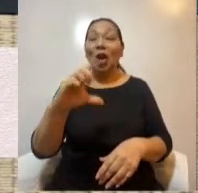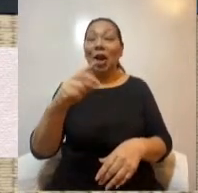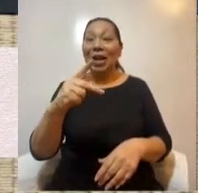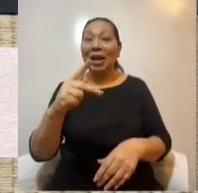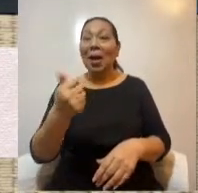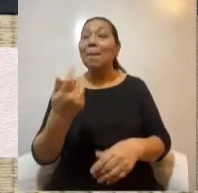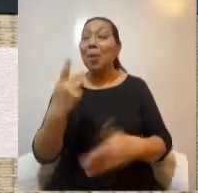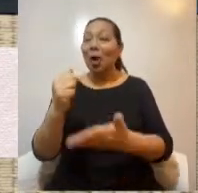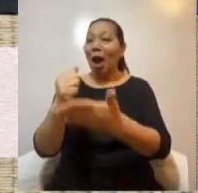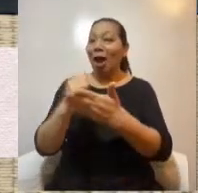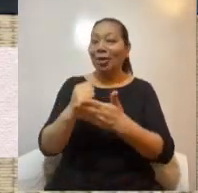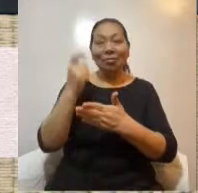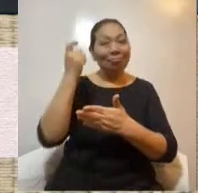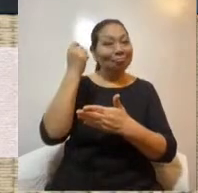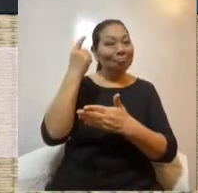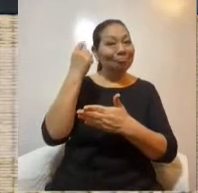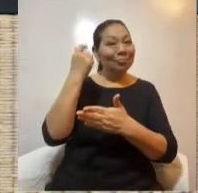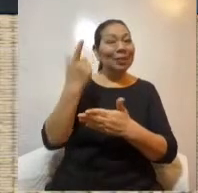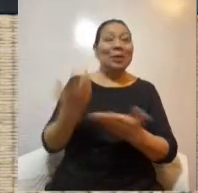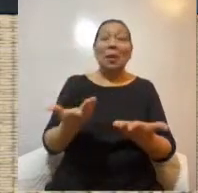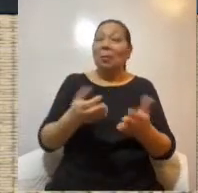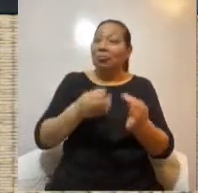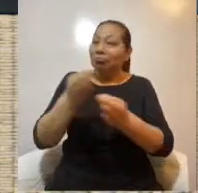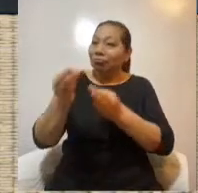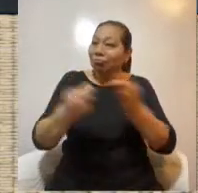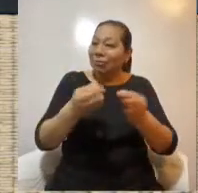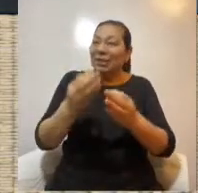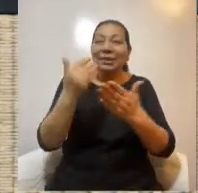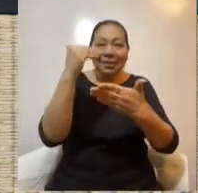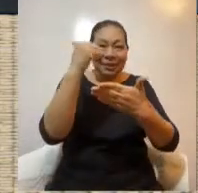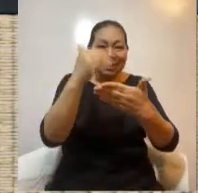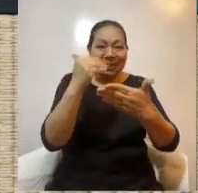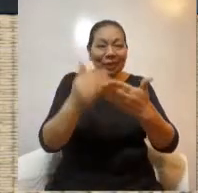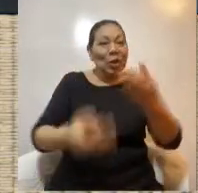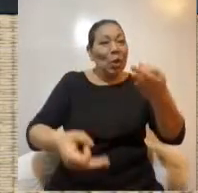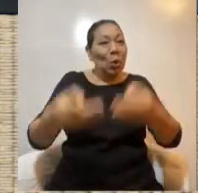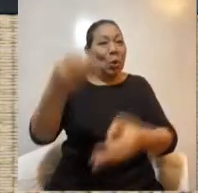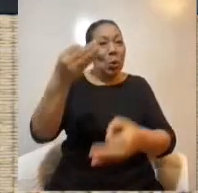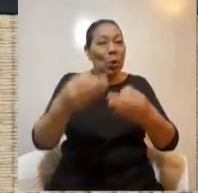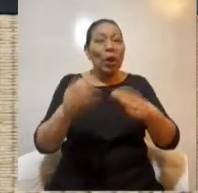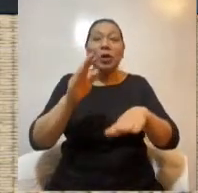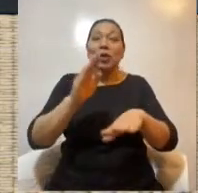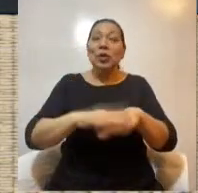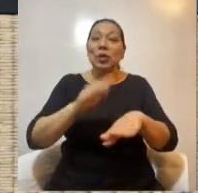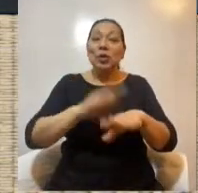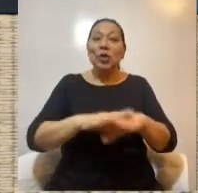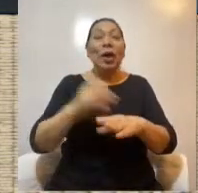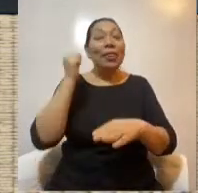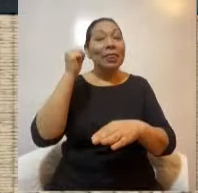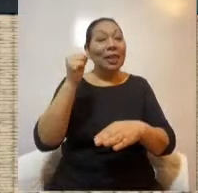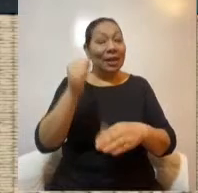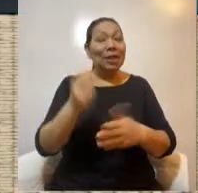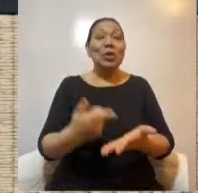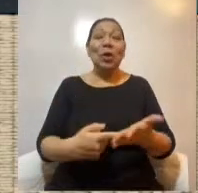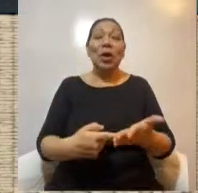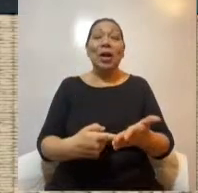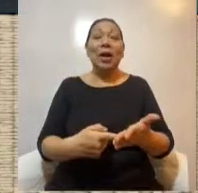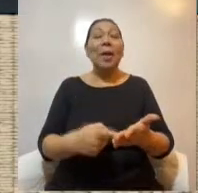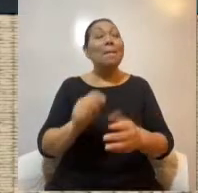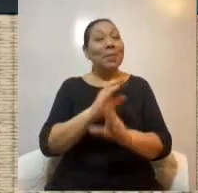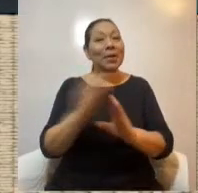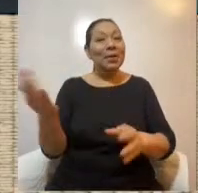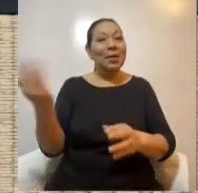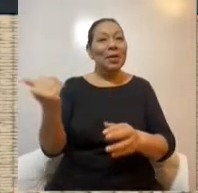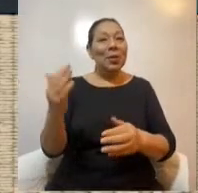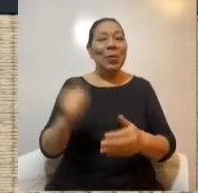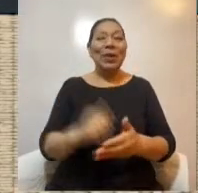Marcos Picón por ayudarnos a entender los aspectos medulares de esta sentencia sobre el derecho fundamental a